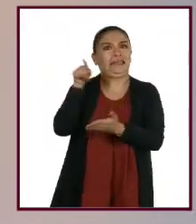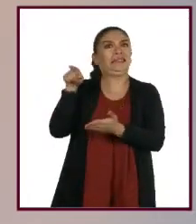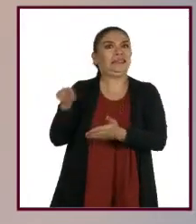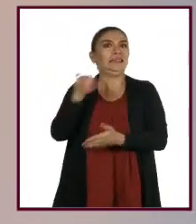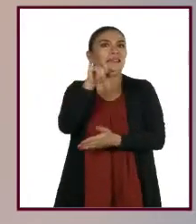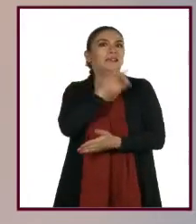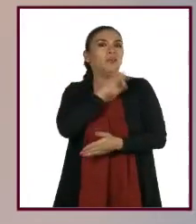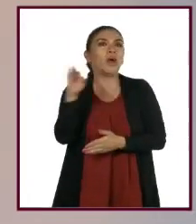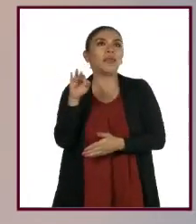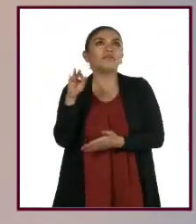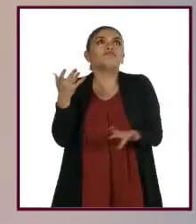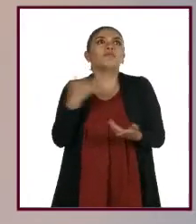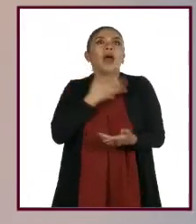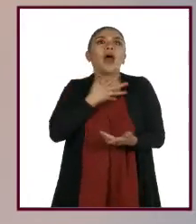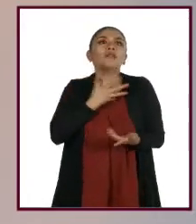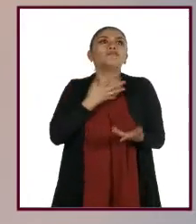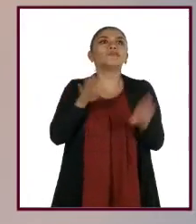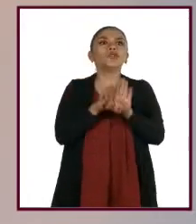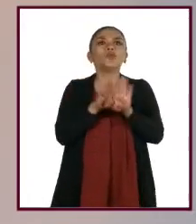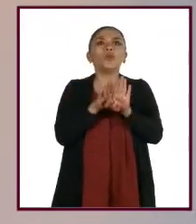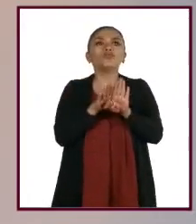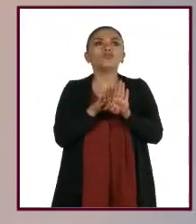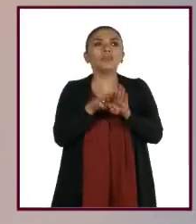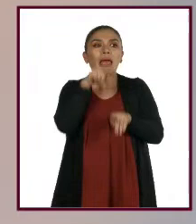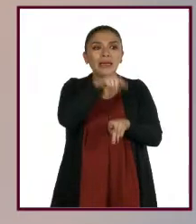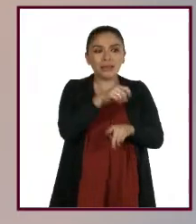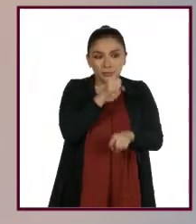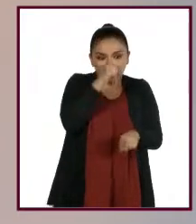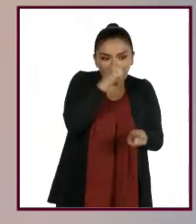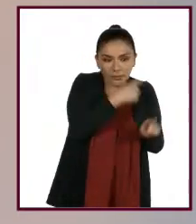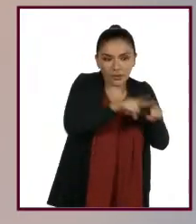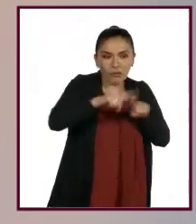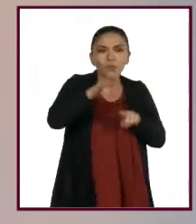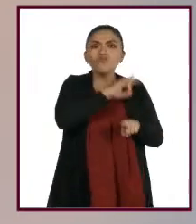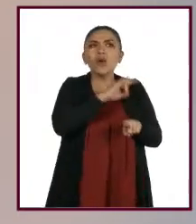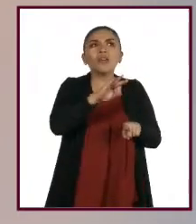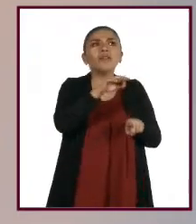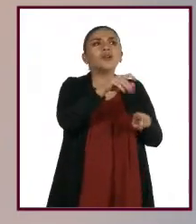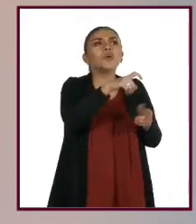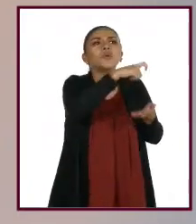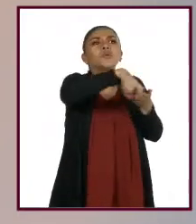abuso, pudieran estar presentes en otro tipo de